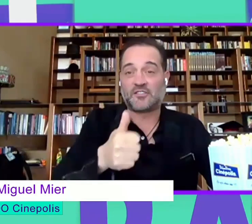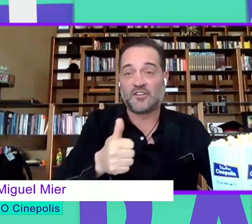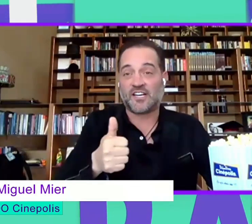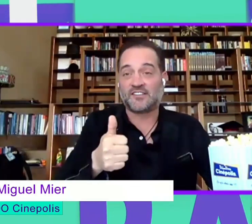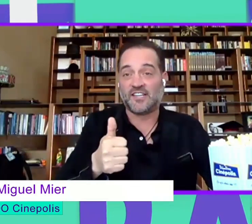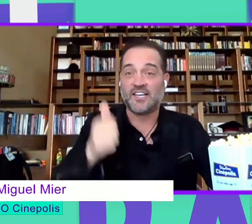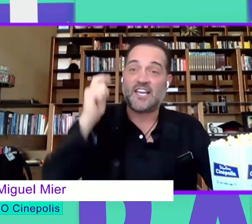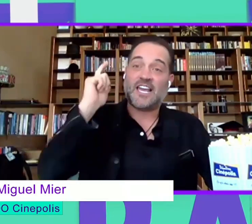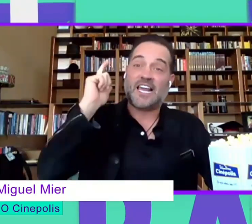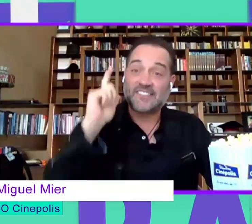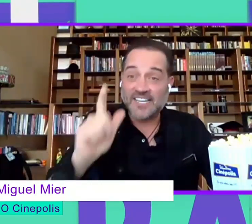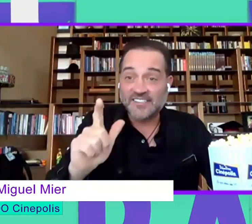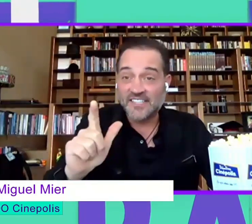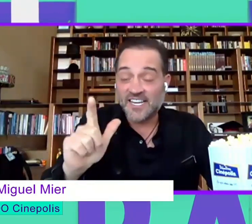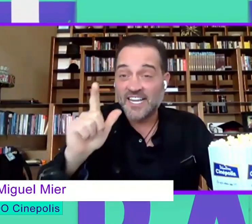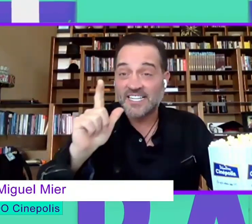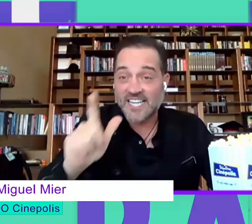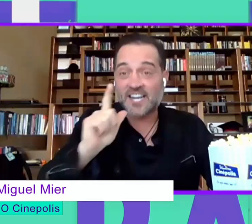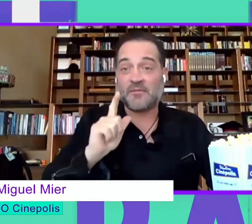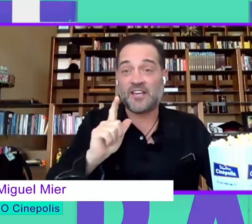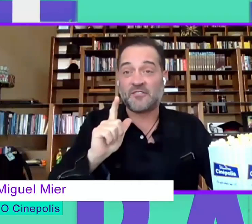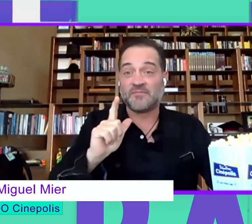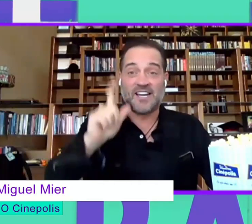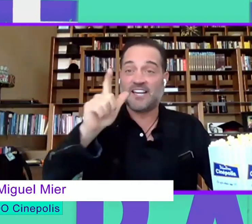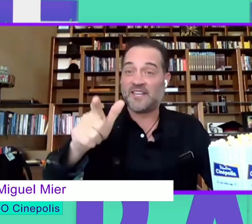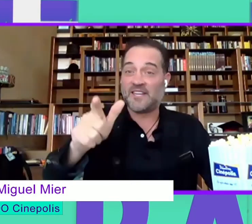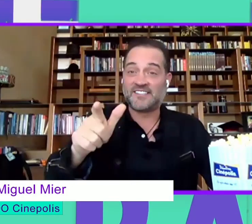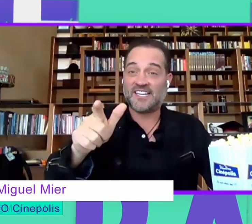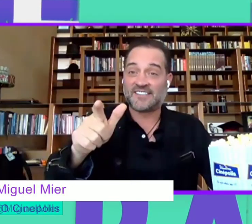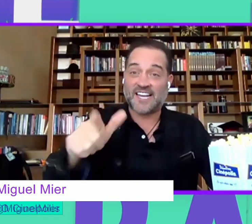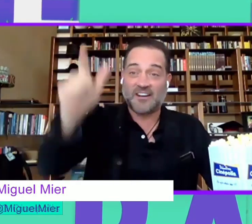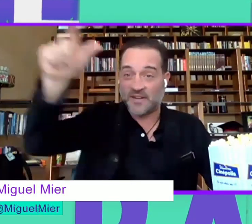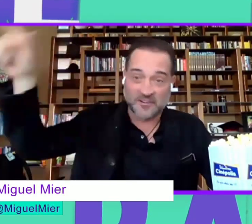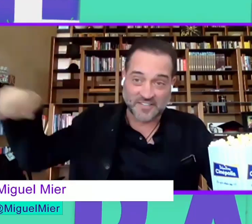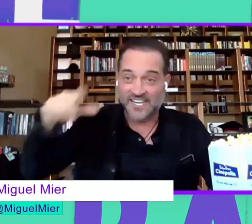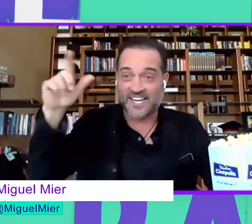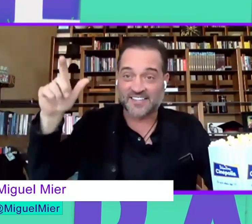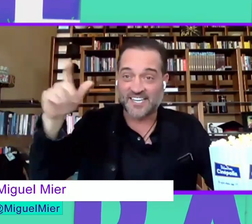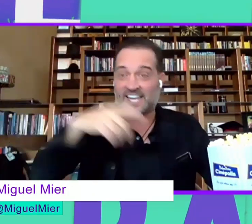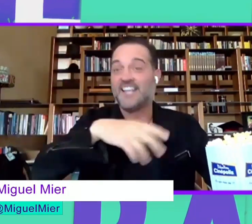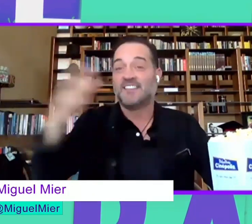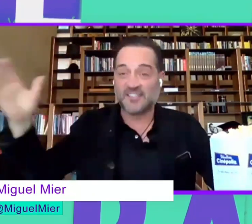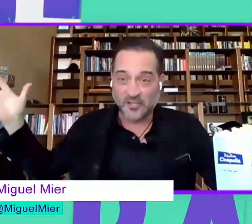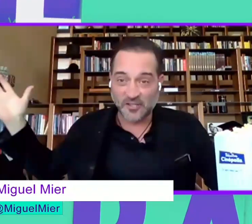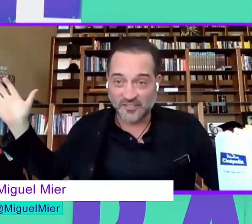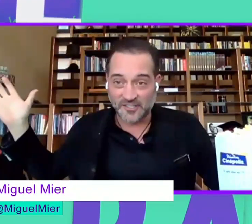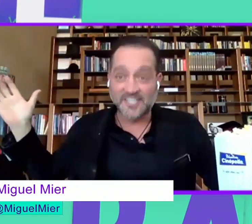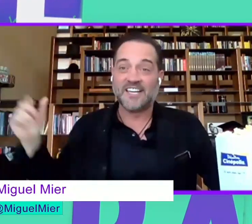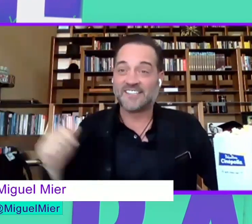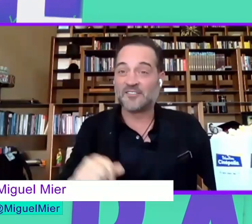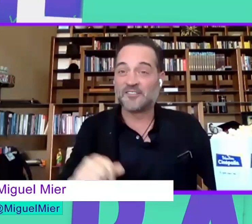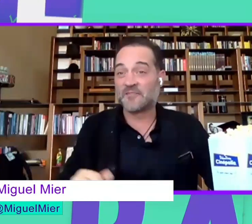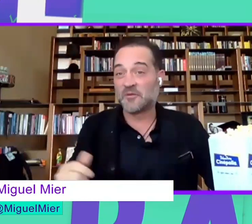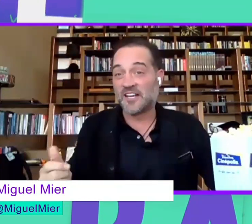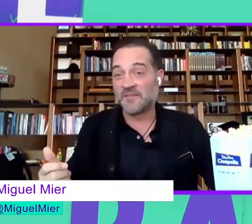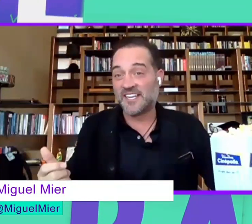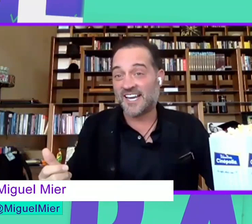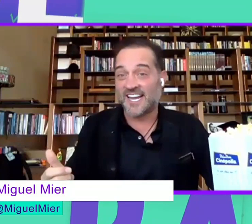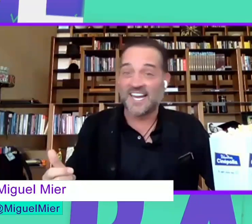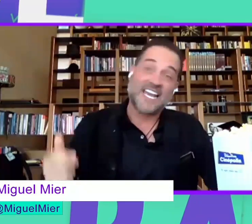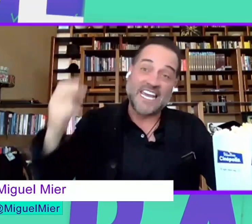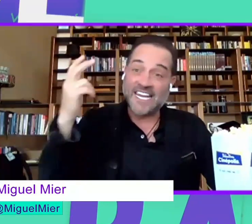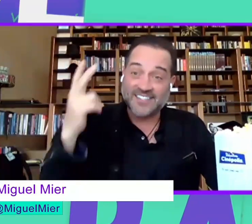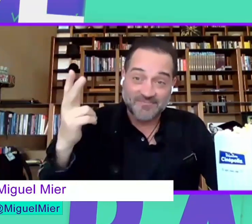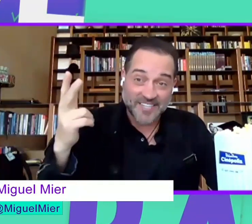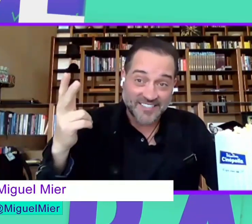toda en el sitio de Canacine. Las salas de cine ya reabrieron. Y la evidencia está, lo van a encontrar en la cartelera de todos los estados de la República